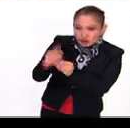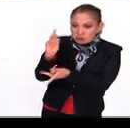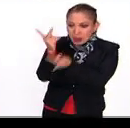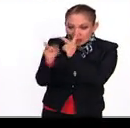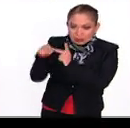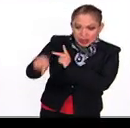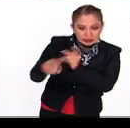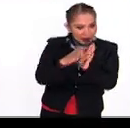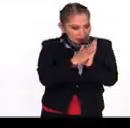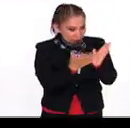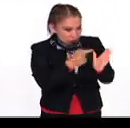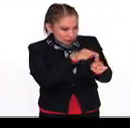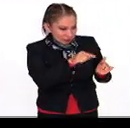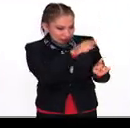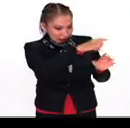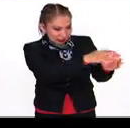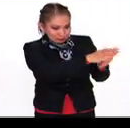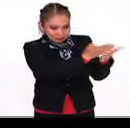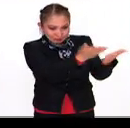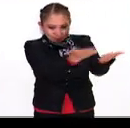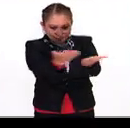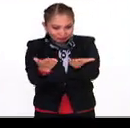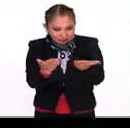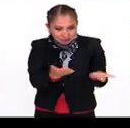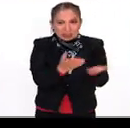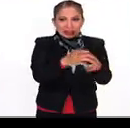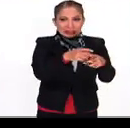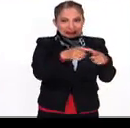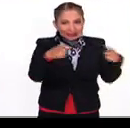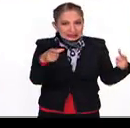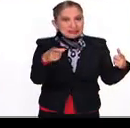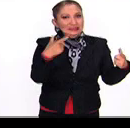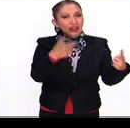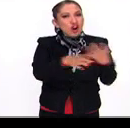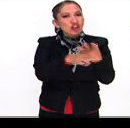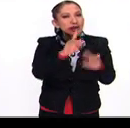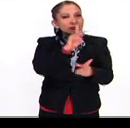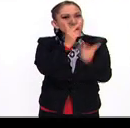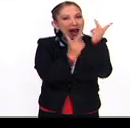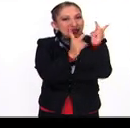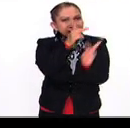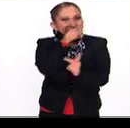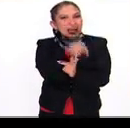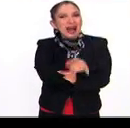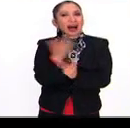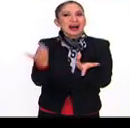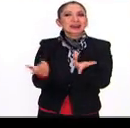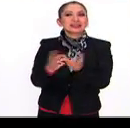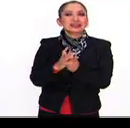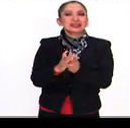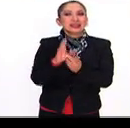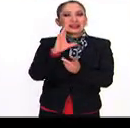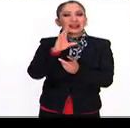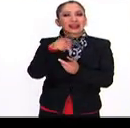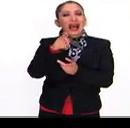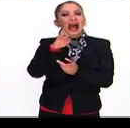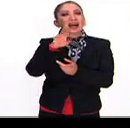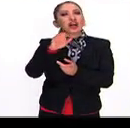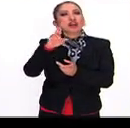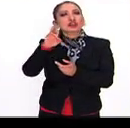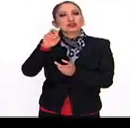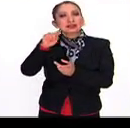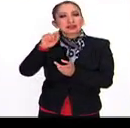plantas, libros de ampliaciones de elementos vegetales de Karl Blossfeld, que en los